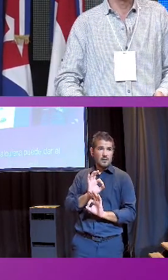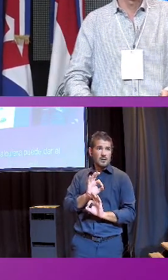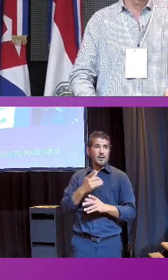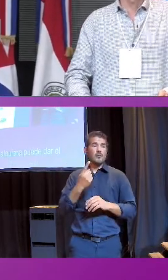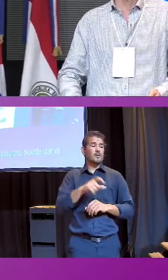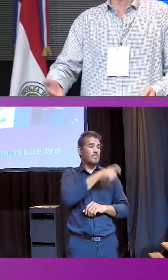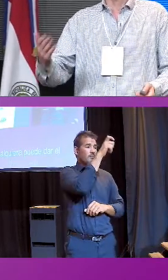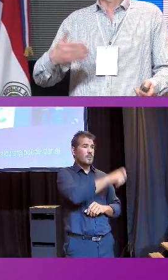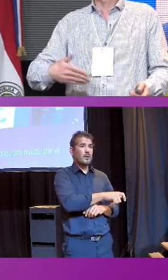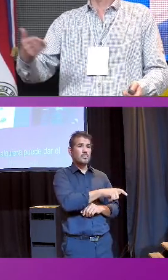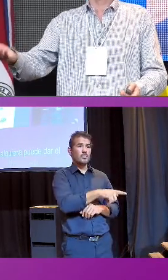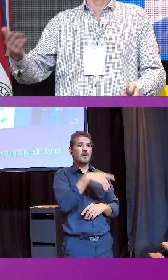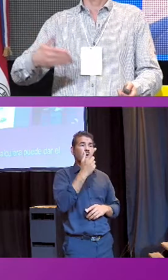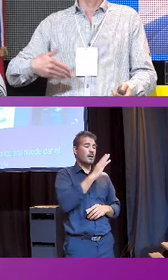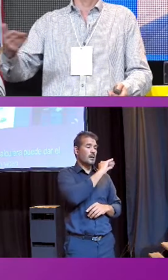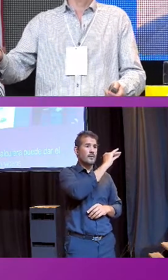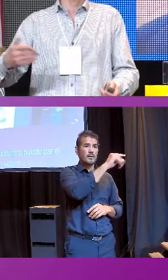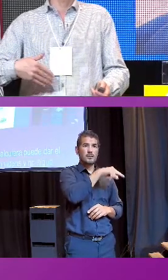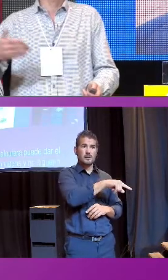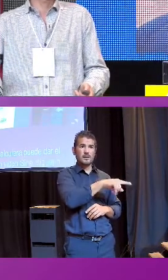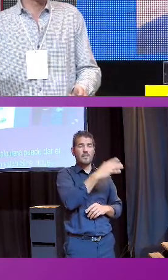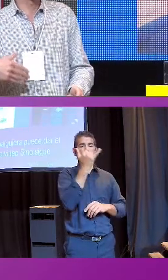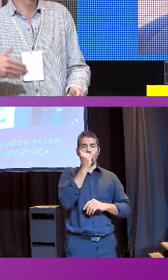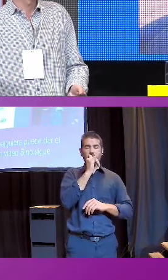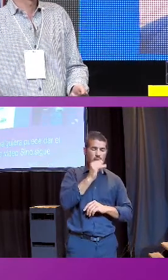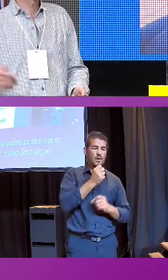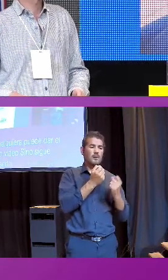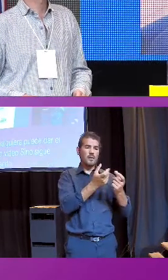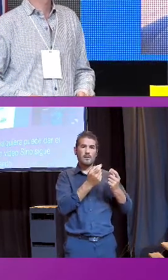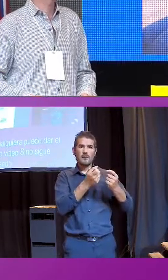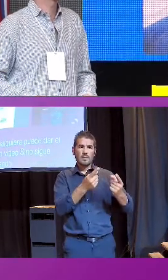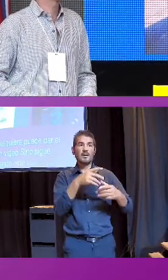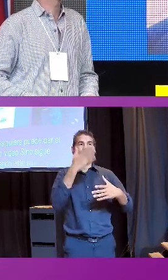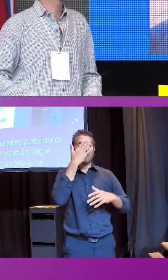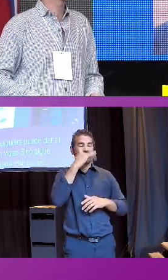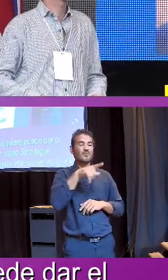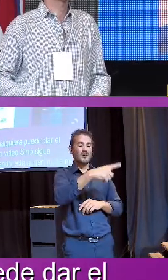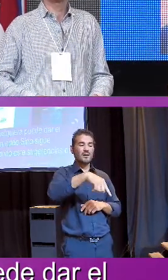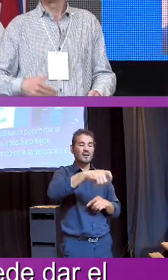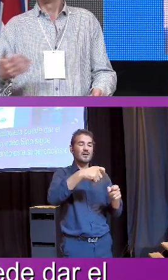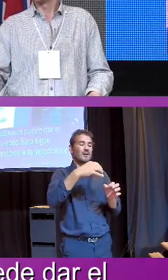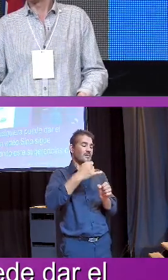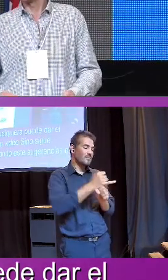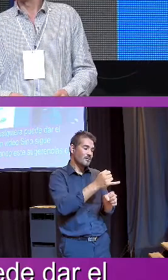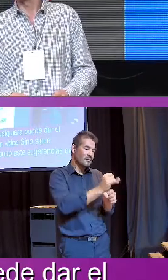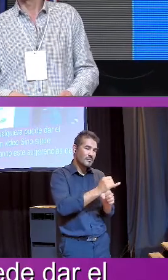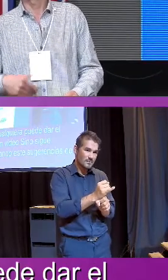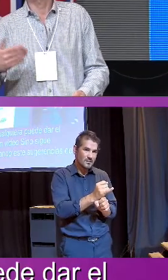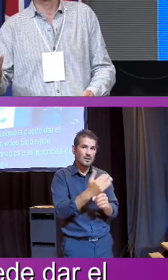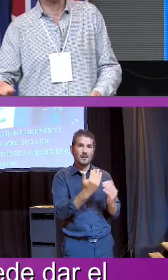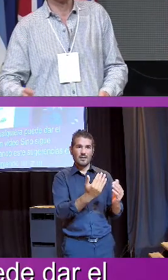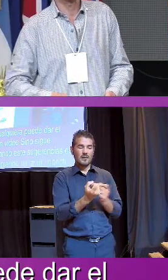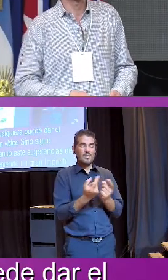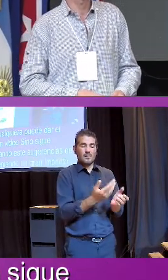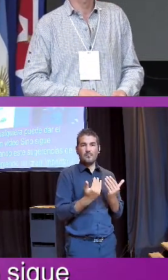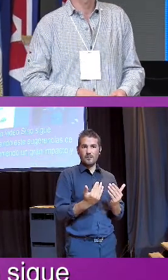¿sí? Nos mandaban videos y nos siguen mandando para que les vayamos dando sugerencias de cómo mejorar el taller, pero está teniendo un gran impacto